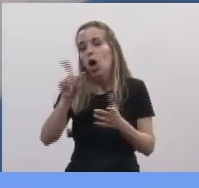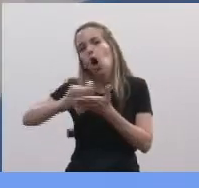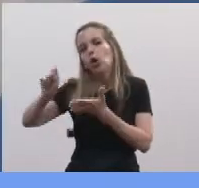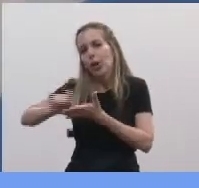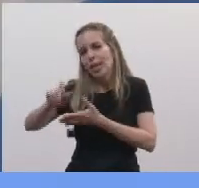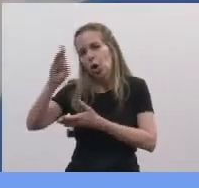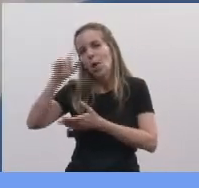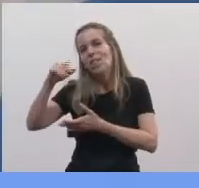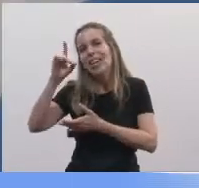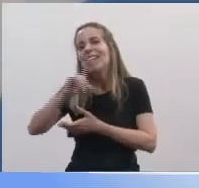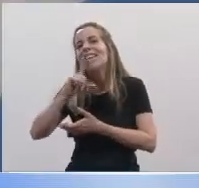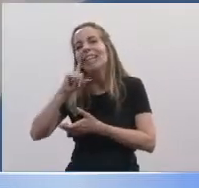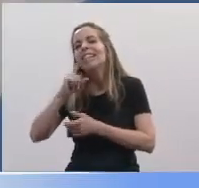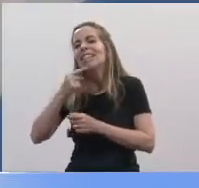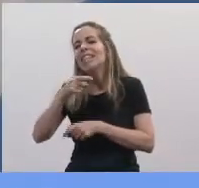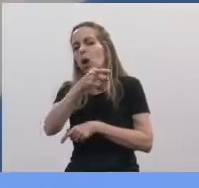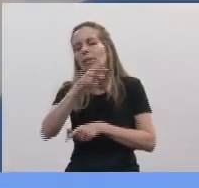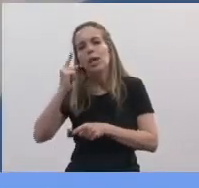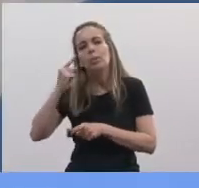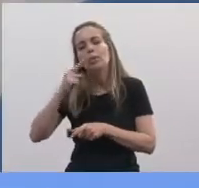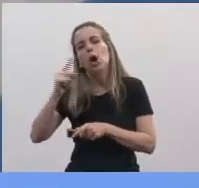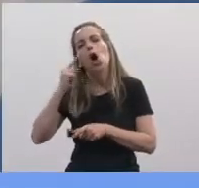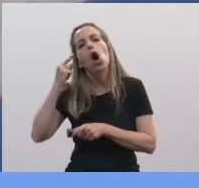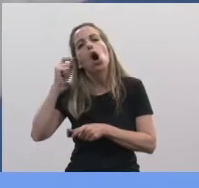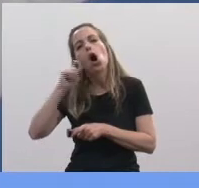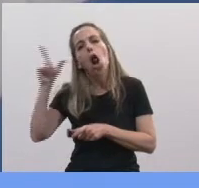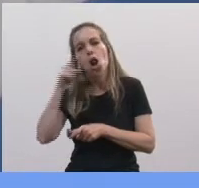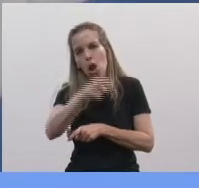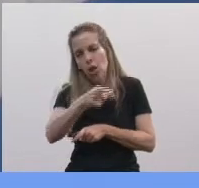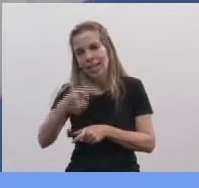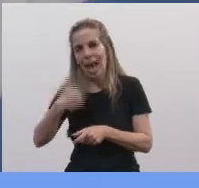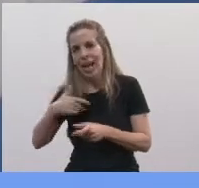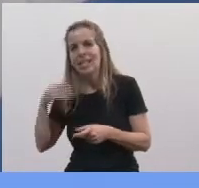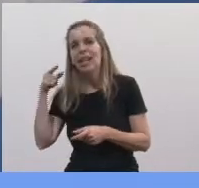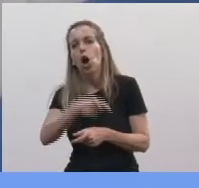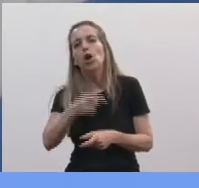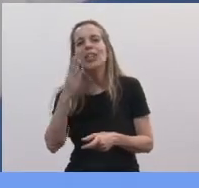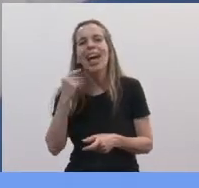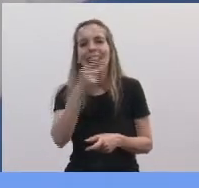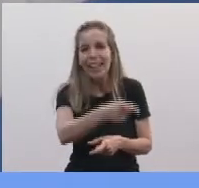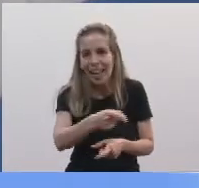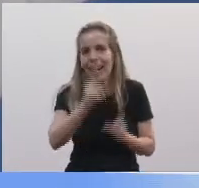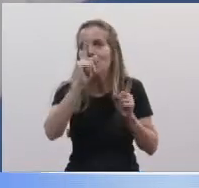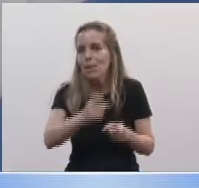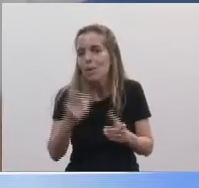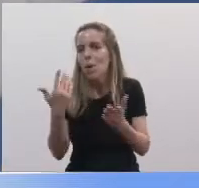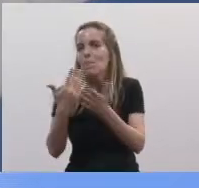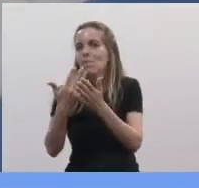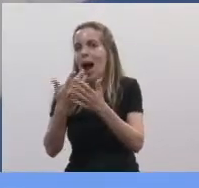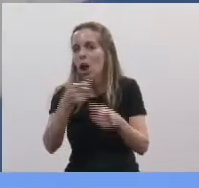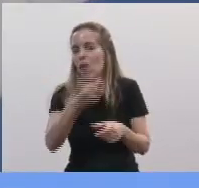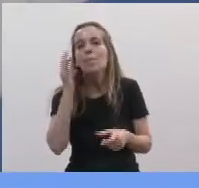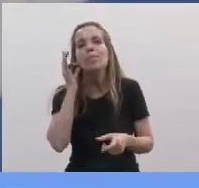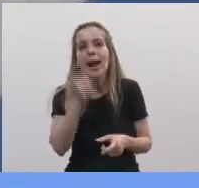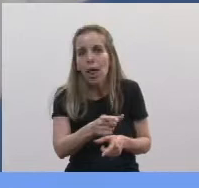Benedetti, otro uruguayo, llegó a decir que aquel gol que le hizo Maradona a los ingleses, con la ayuda de la mano divina, es por ahora